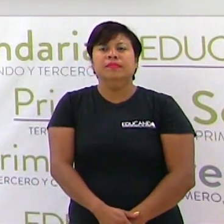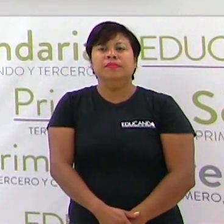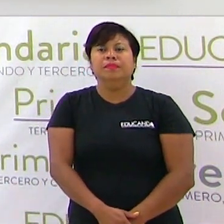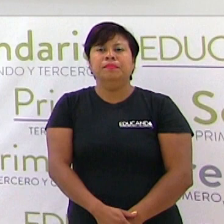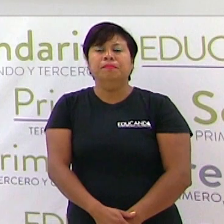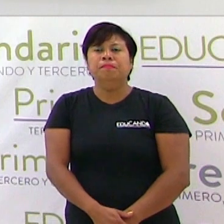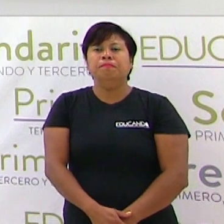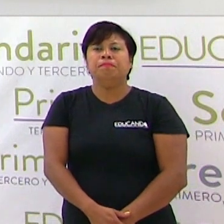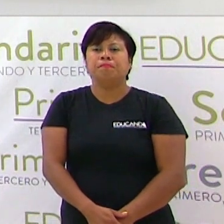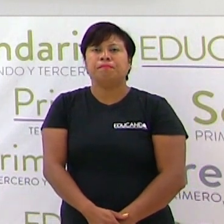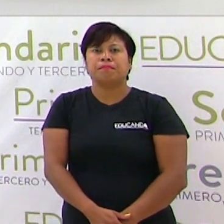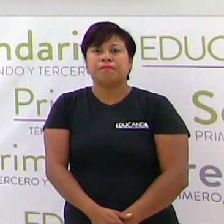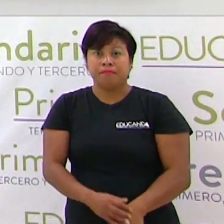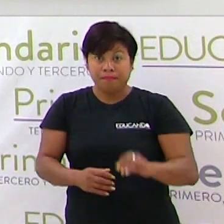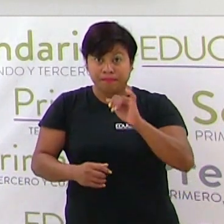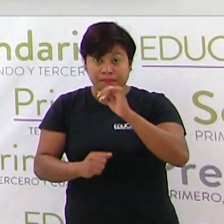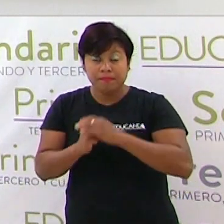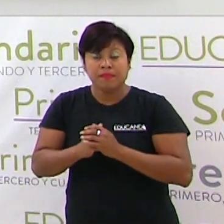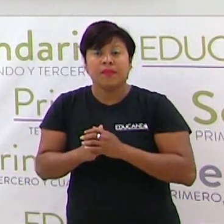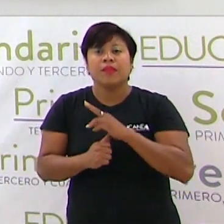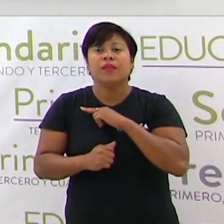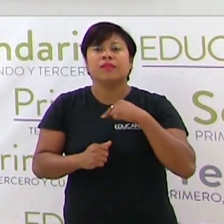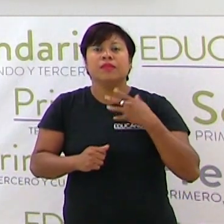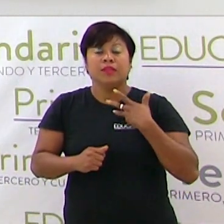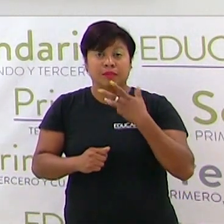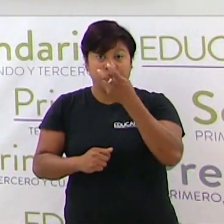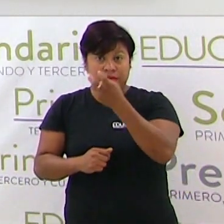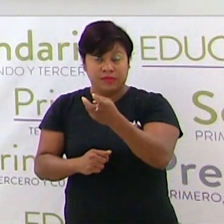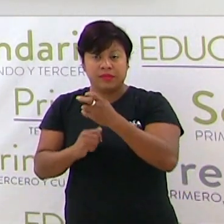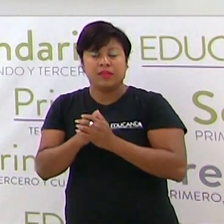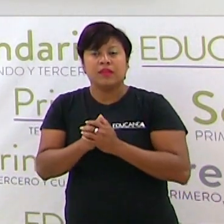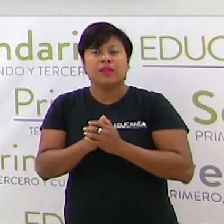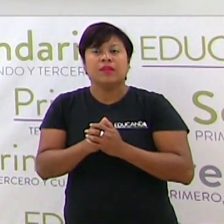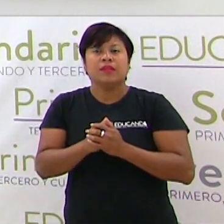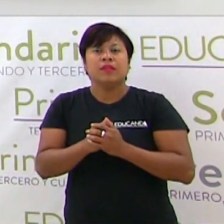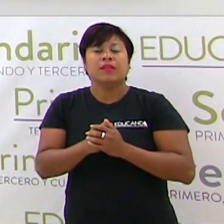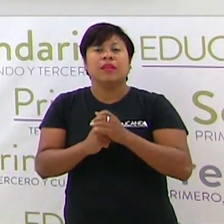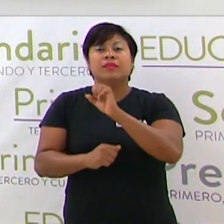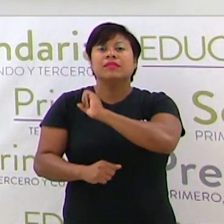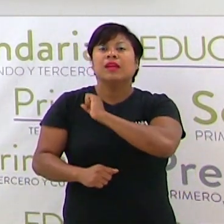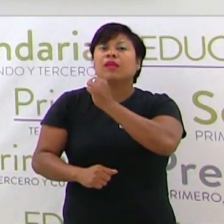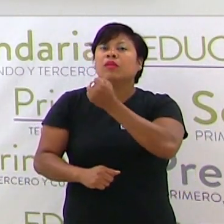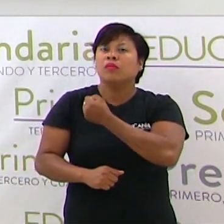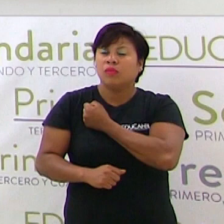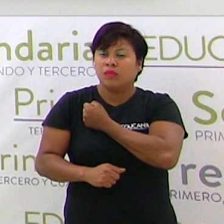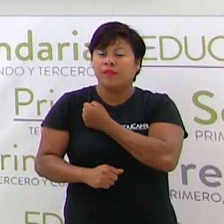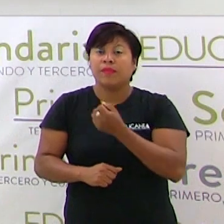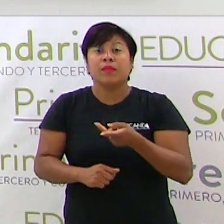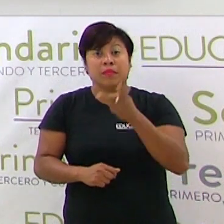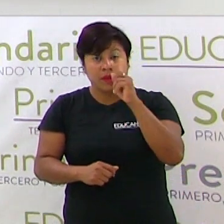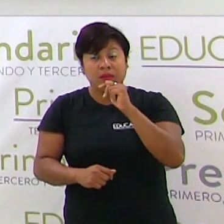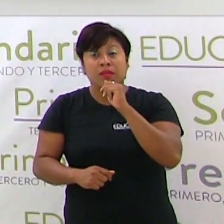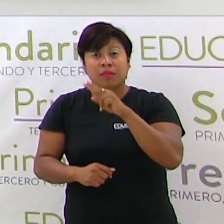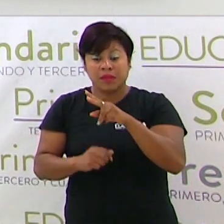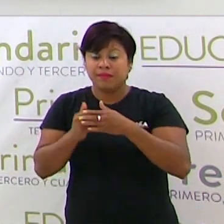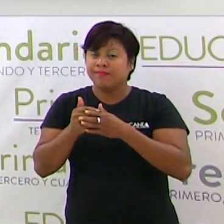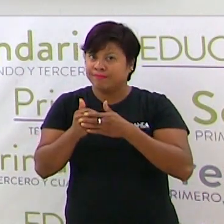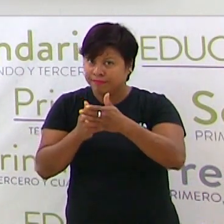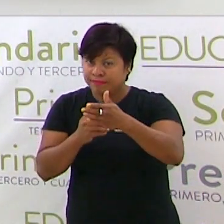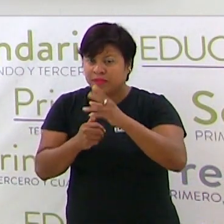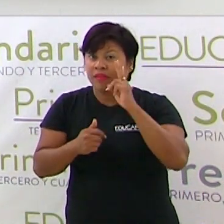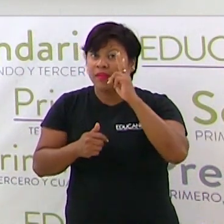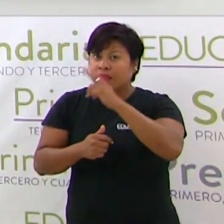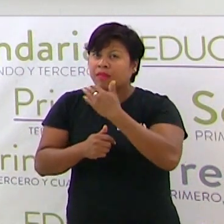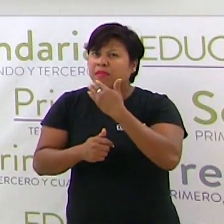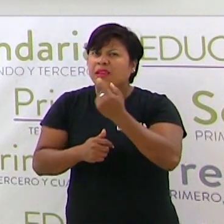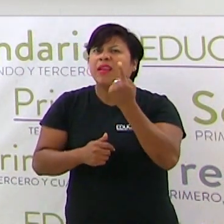Destinatario, ¿verdad? Y ahí mismo está incluido el saludo. Pero también más adelante, fíjense bien lo